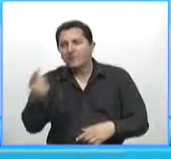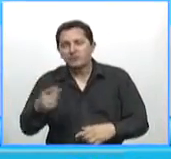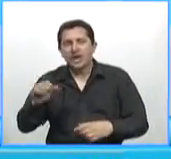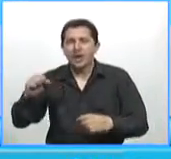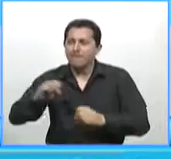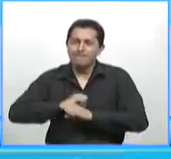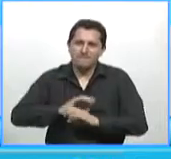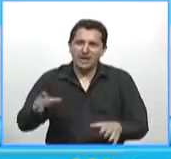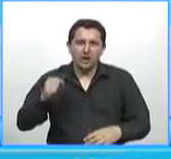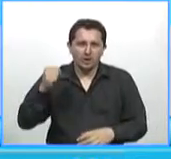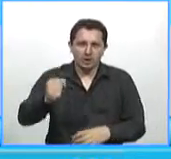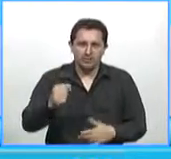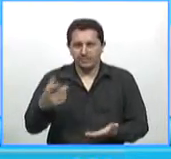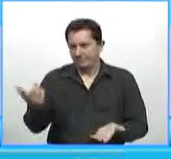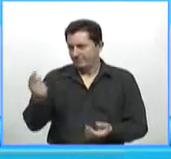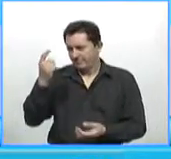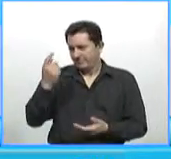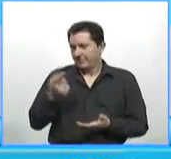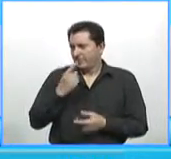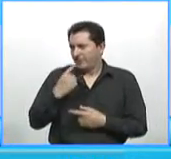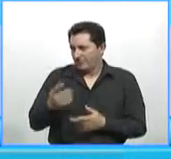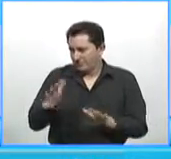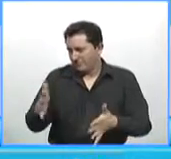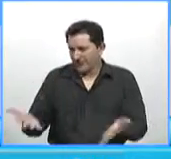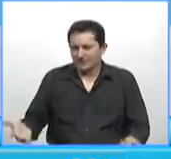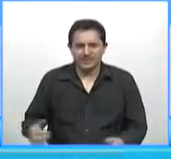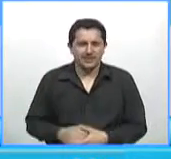lado, había que hacer la tarea mejor, el la invirtió ya.